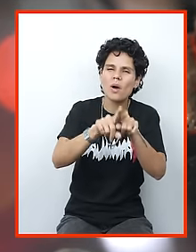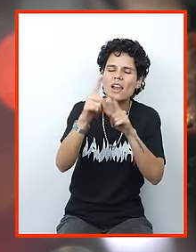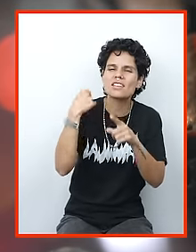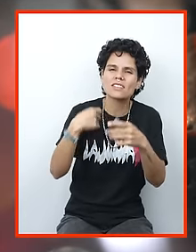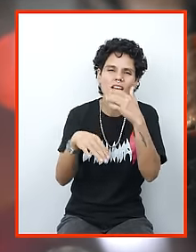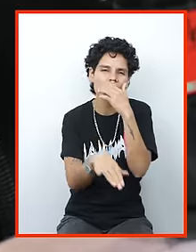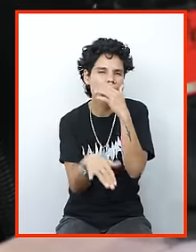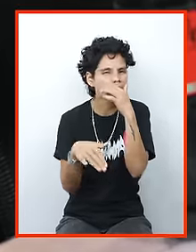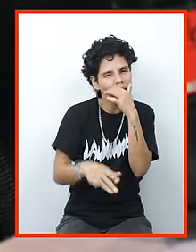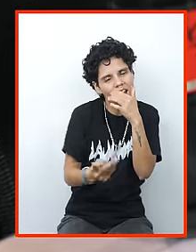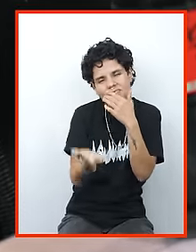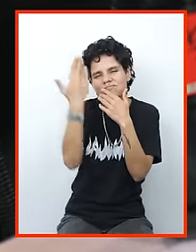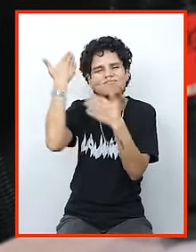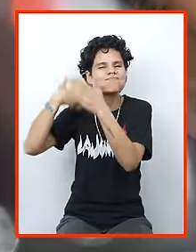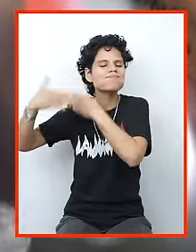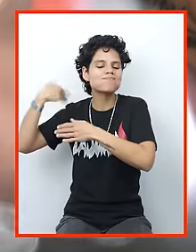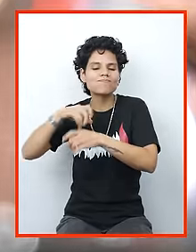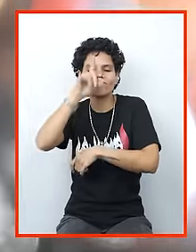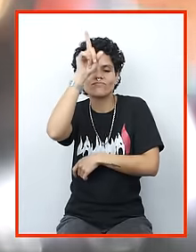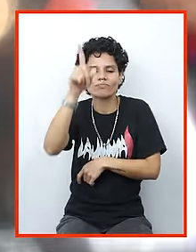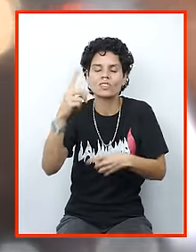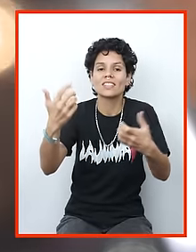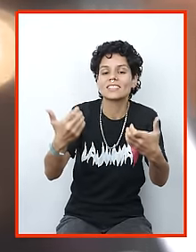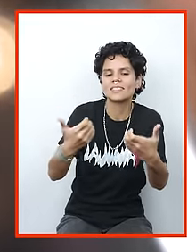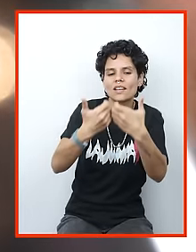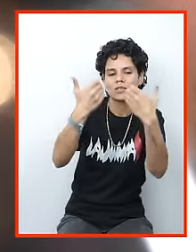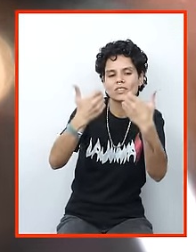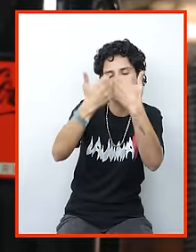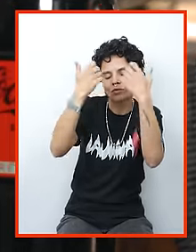los raperos clásicos. Brindemos por el álbum, salud por Sorry.